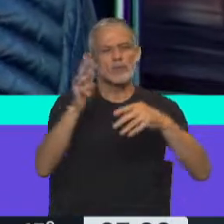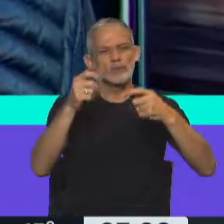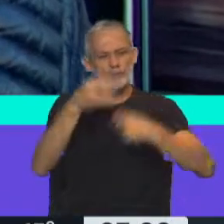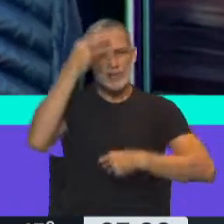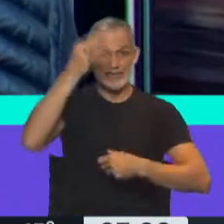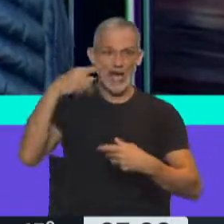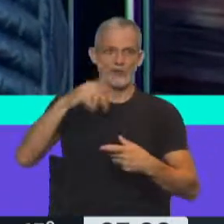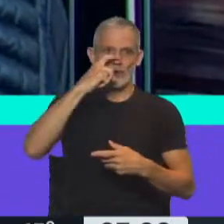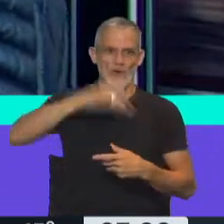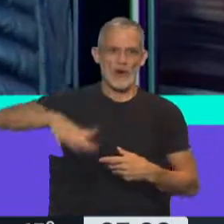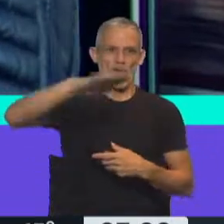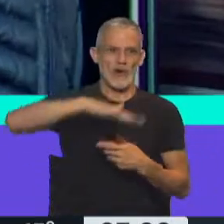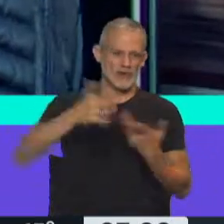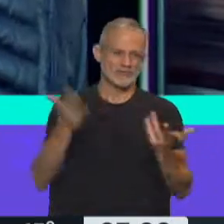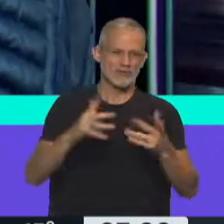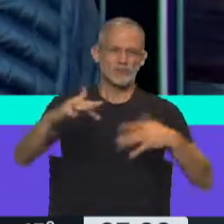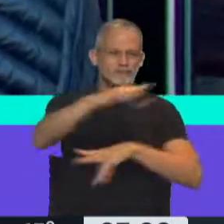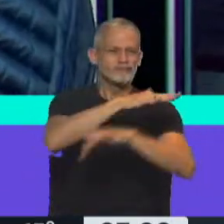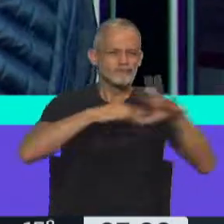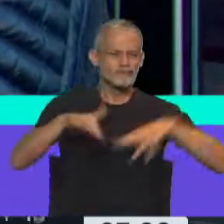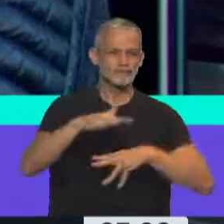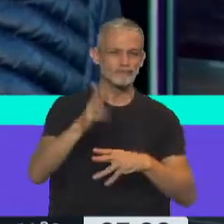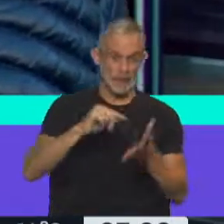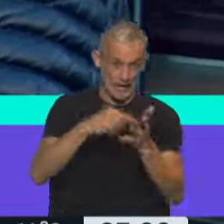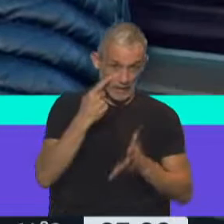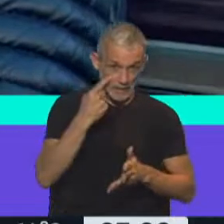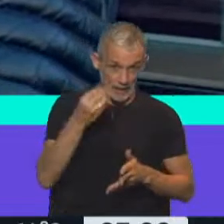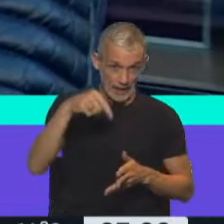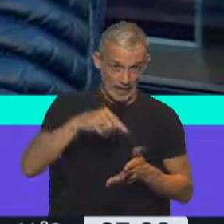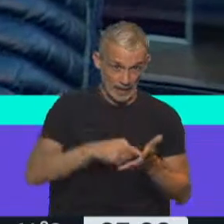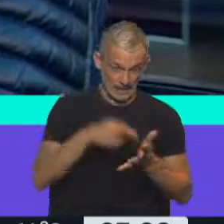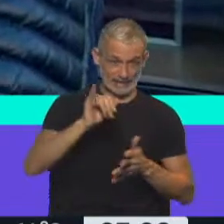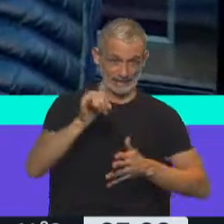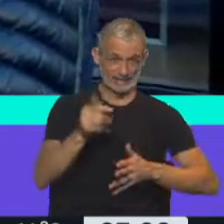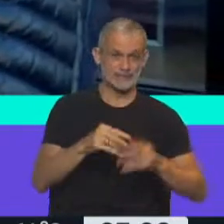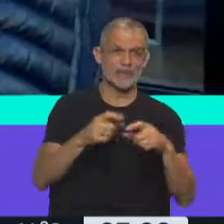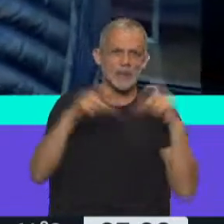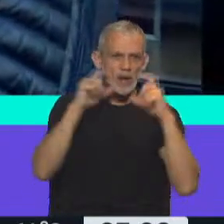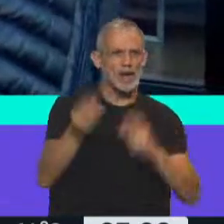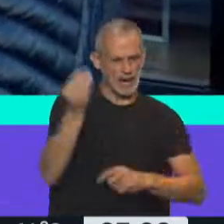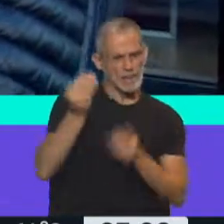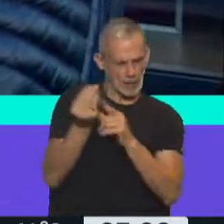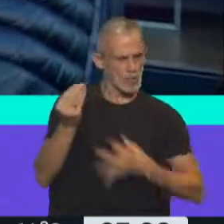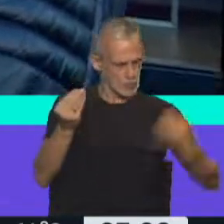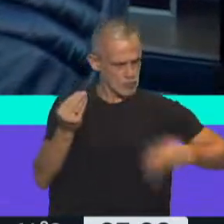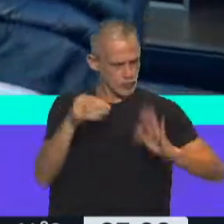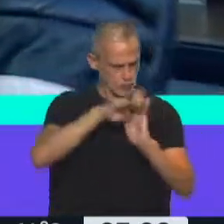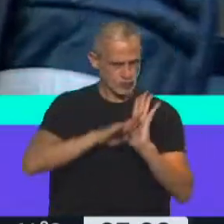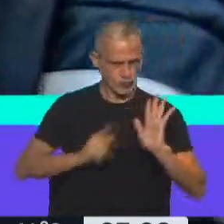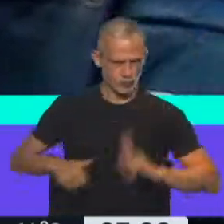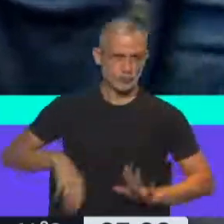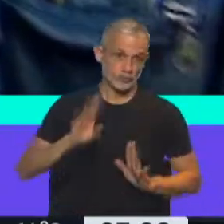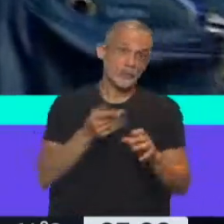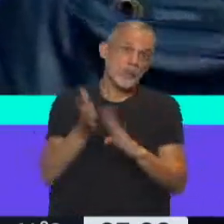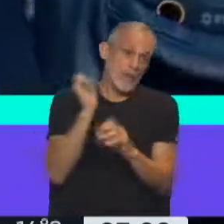una zona donde empieza a circular mucha gente. ¿Ustedes son de aquí, de Capital? Sí. Sí, sí. Nos llevan la mano igualmente, o sea, cumple con las reglas. Sí, sí, porque voy